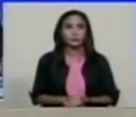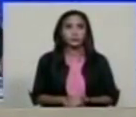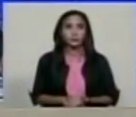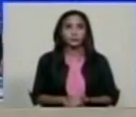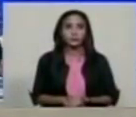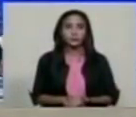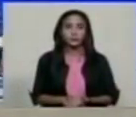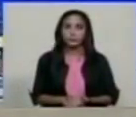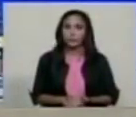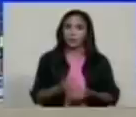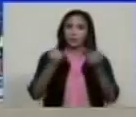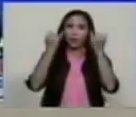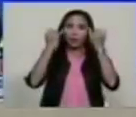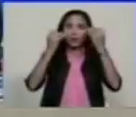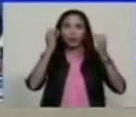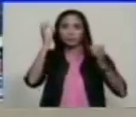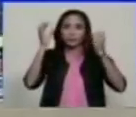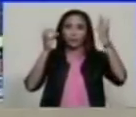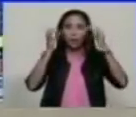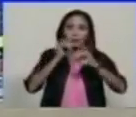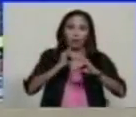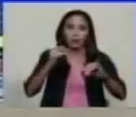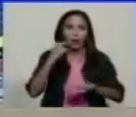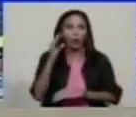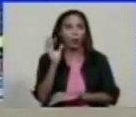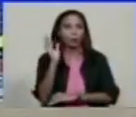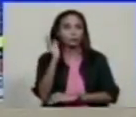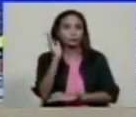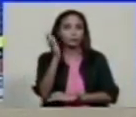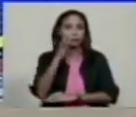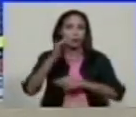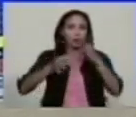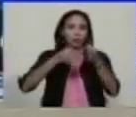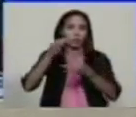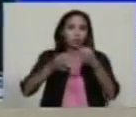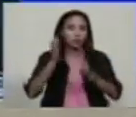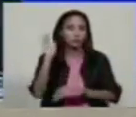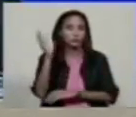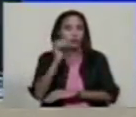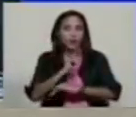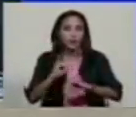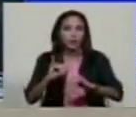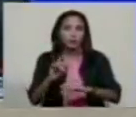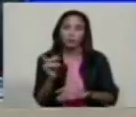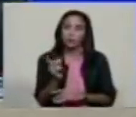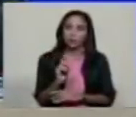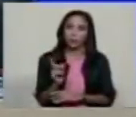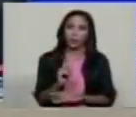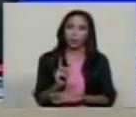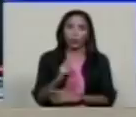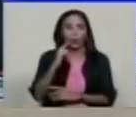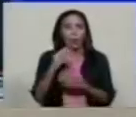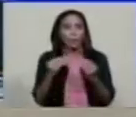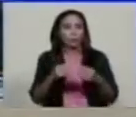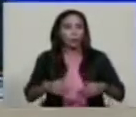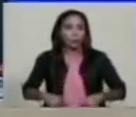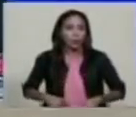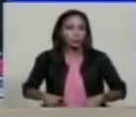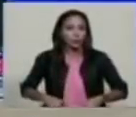un decreto ni por un discurso, que va a surgir por un inmenso